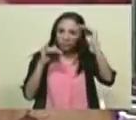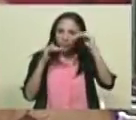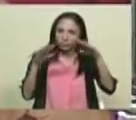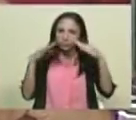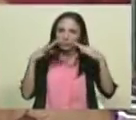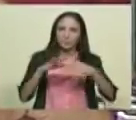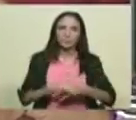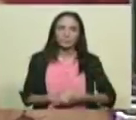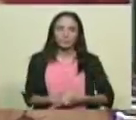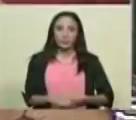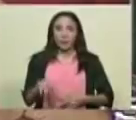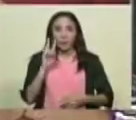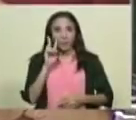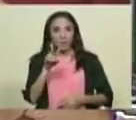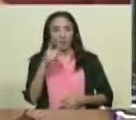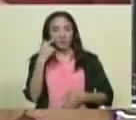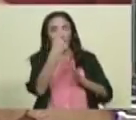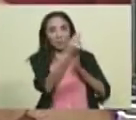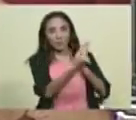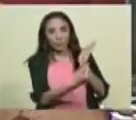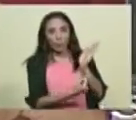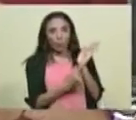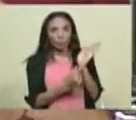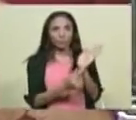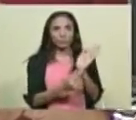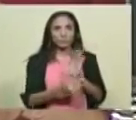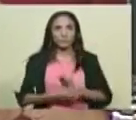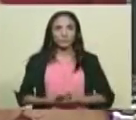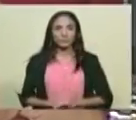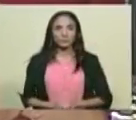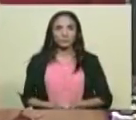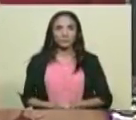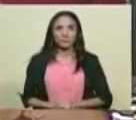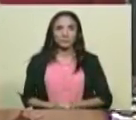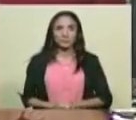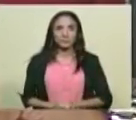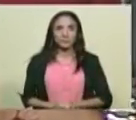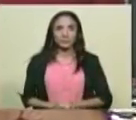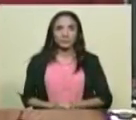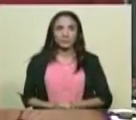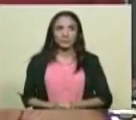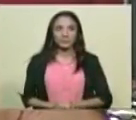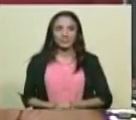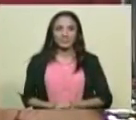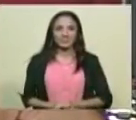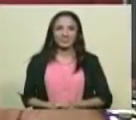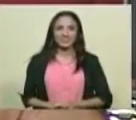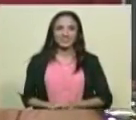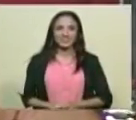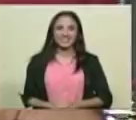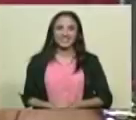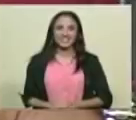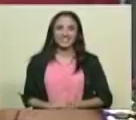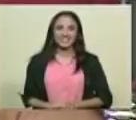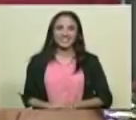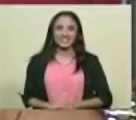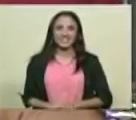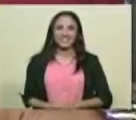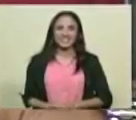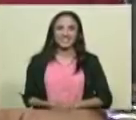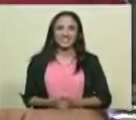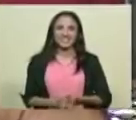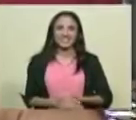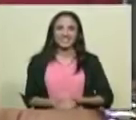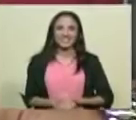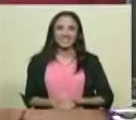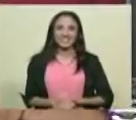Miren ustedes. Cierra un poco más la cámara, querido hermano camarógrafo. Acerca más la foto.